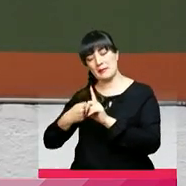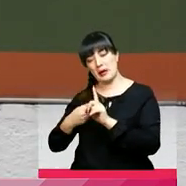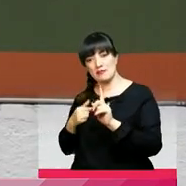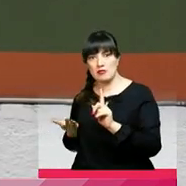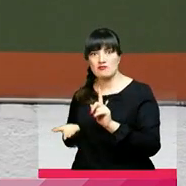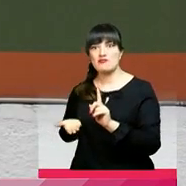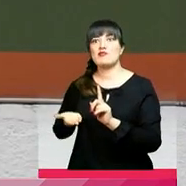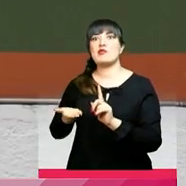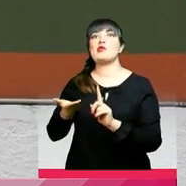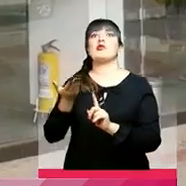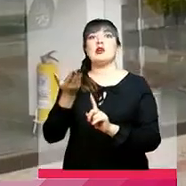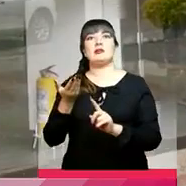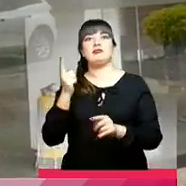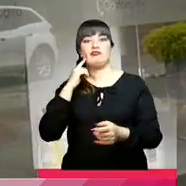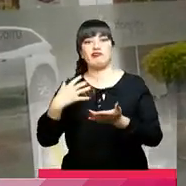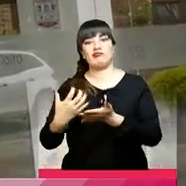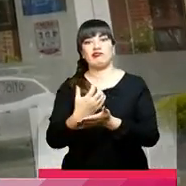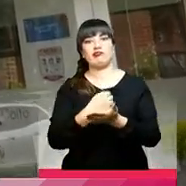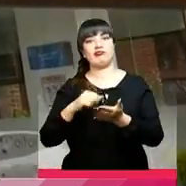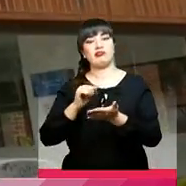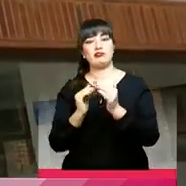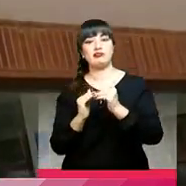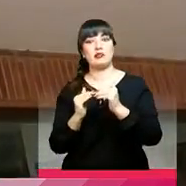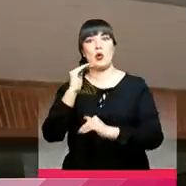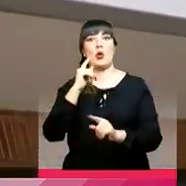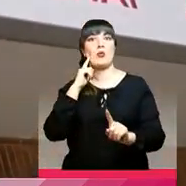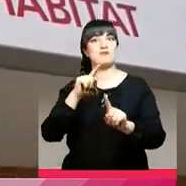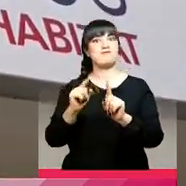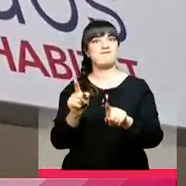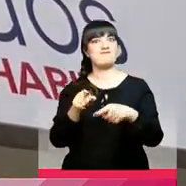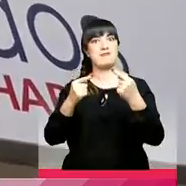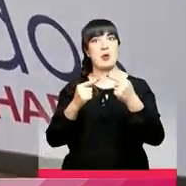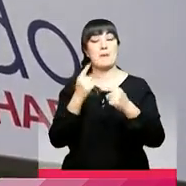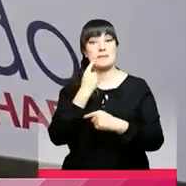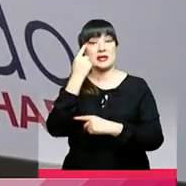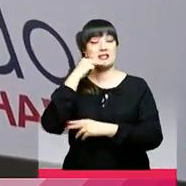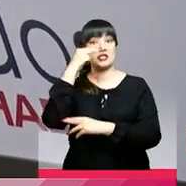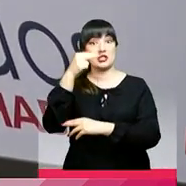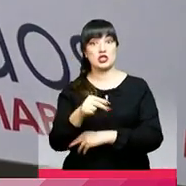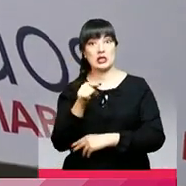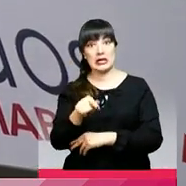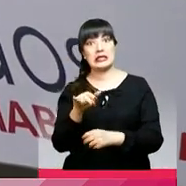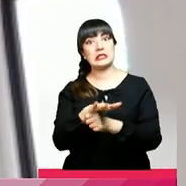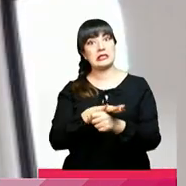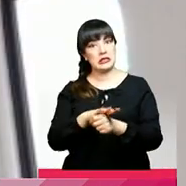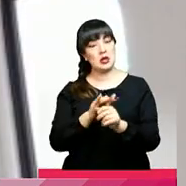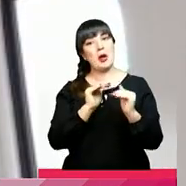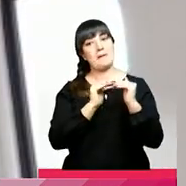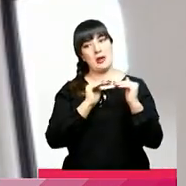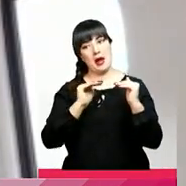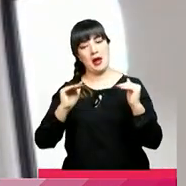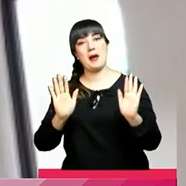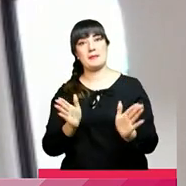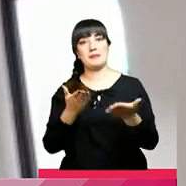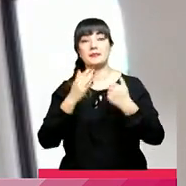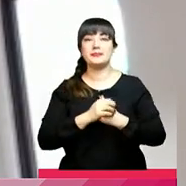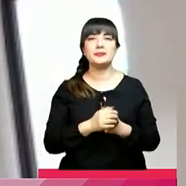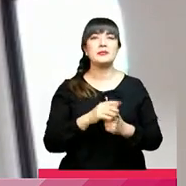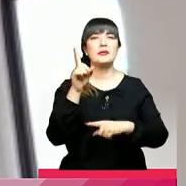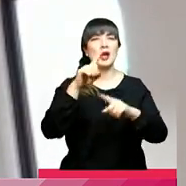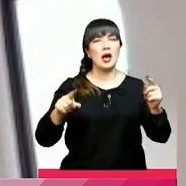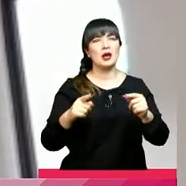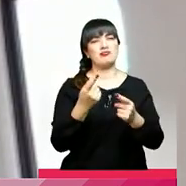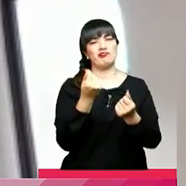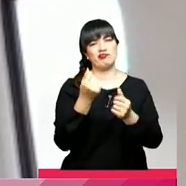en su consolidado alcanzaron nuevo máximo histórico. La situación se ha estado normalizando. Las desvalorizaciones presentadas